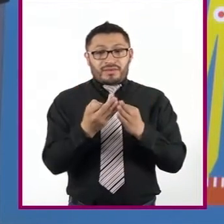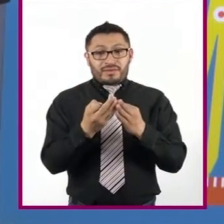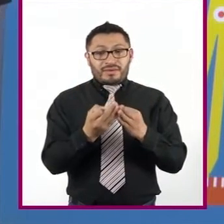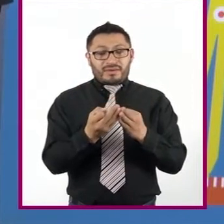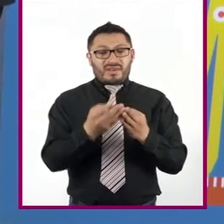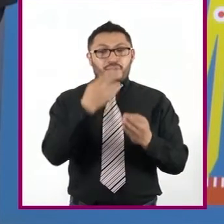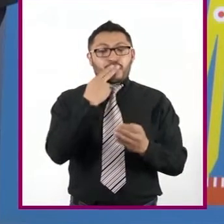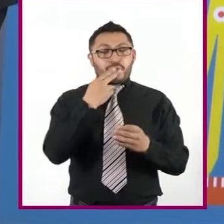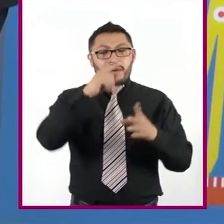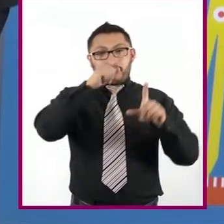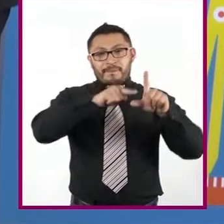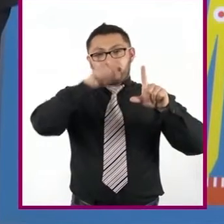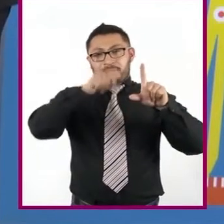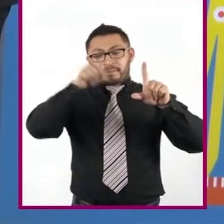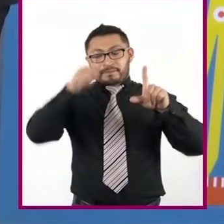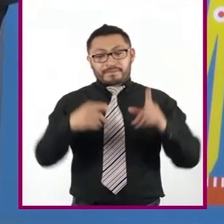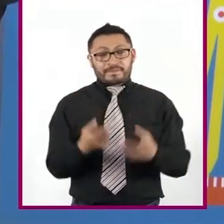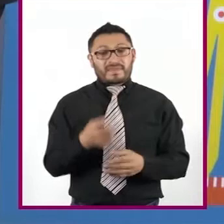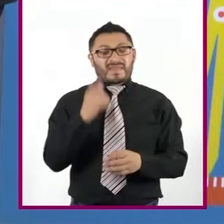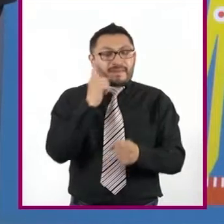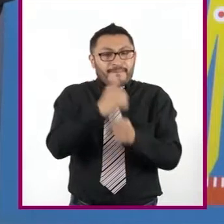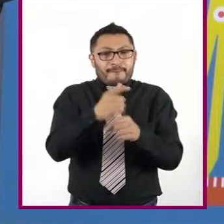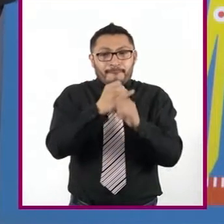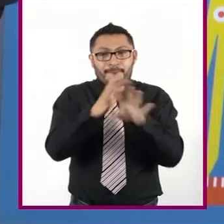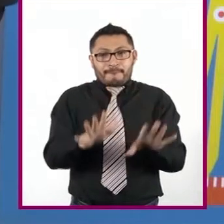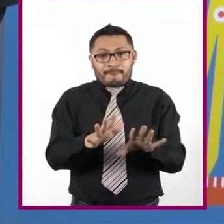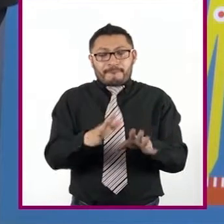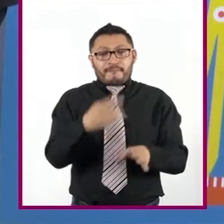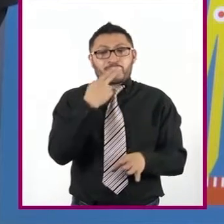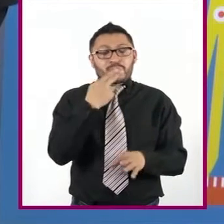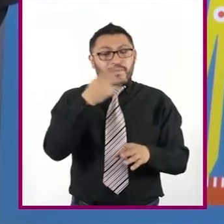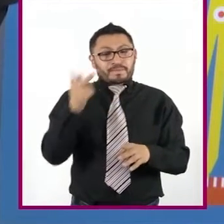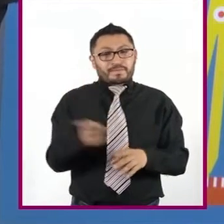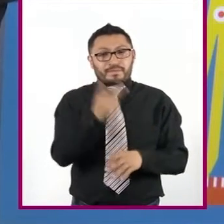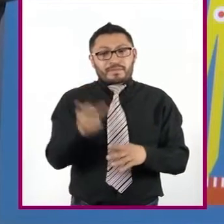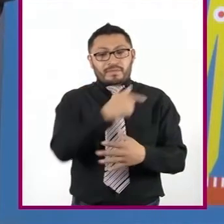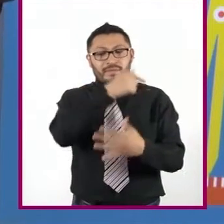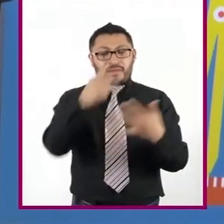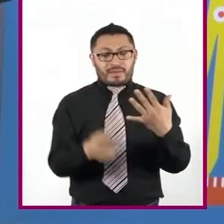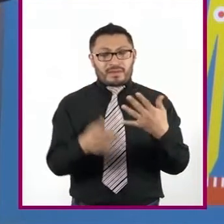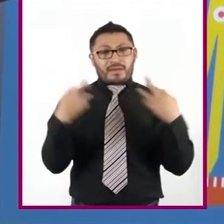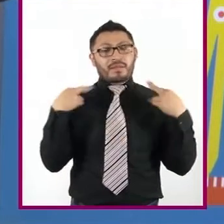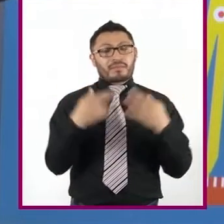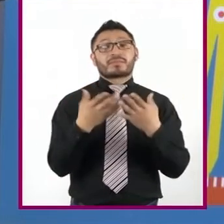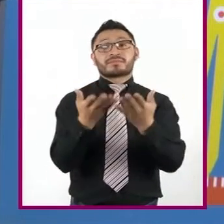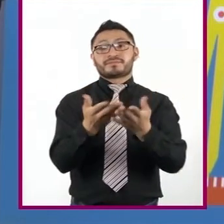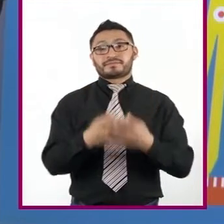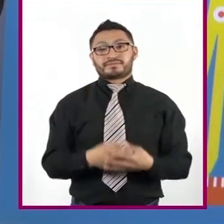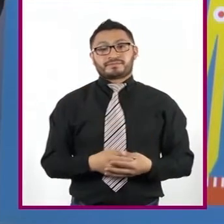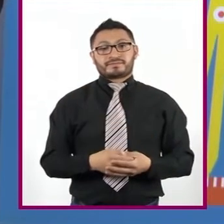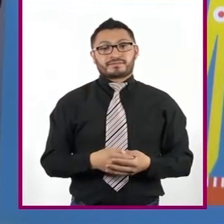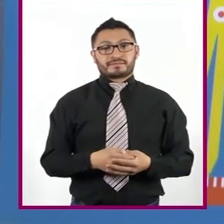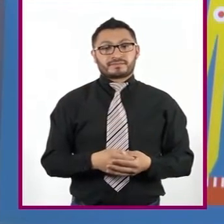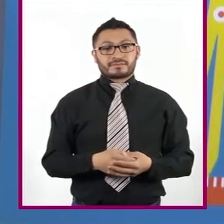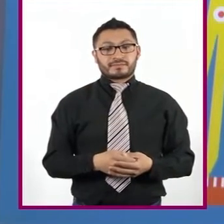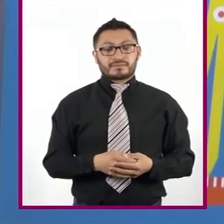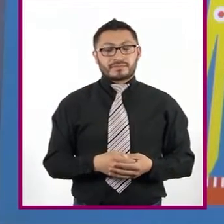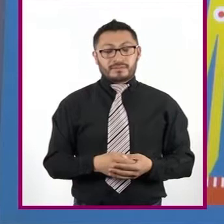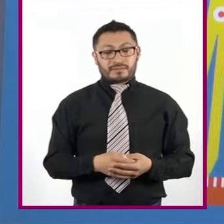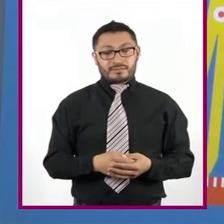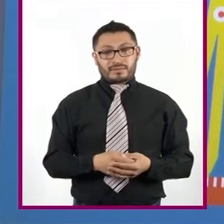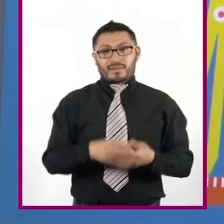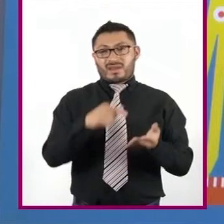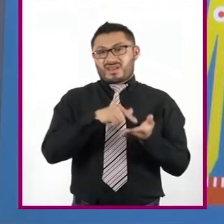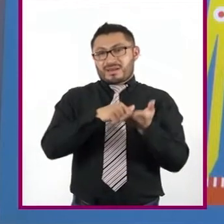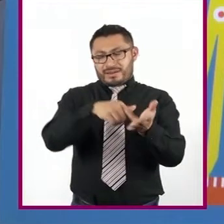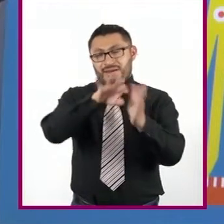estadística, el obtener información a través de una encuesta. Profesor Alberto, ¿nos propones